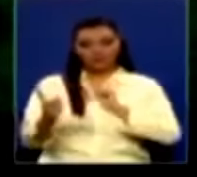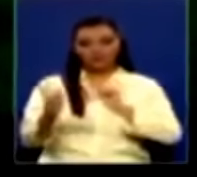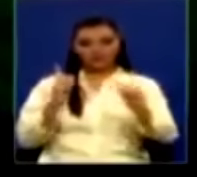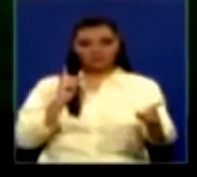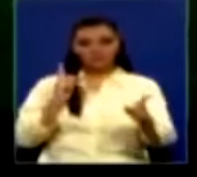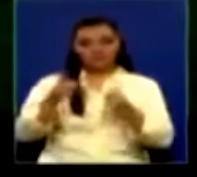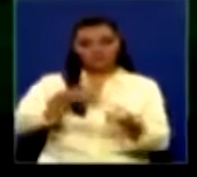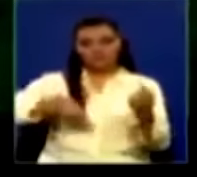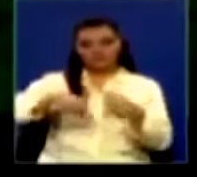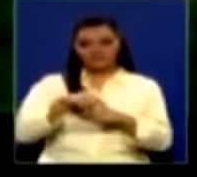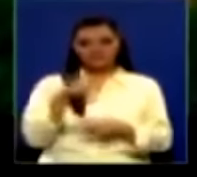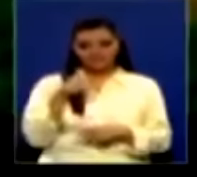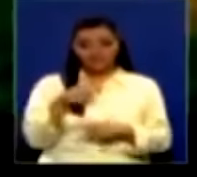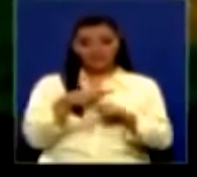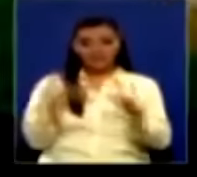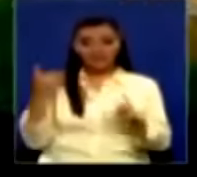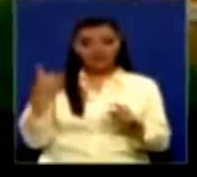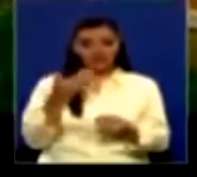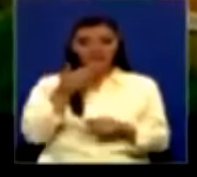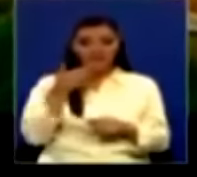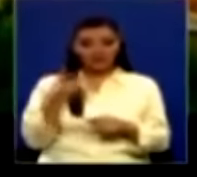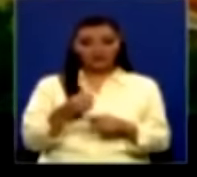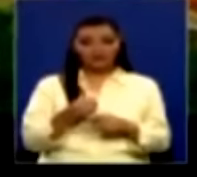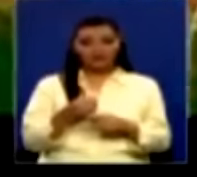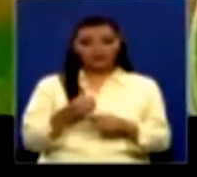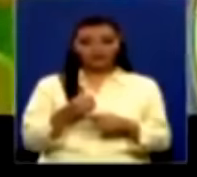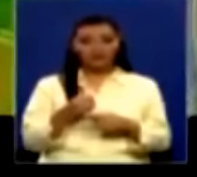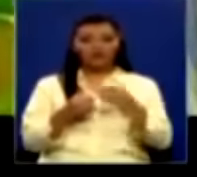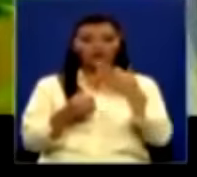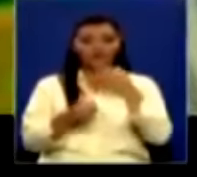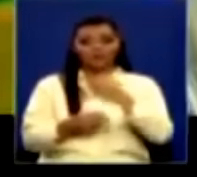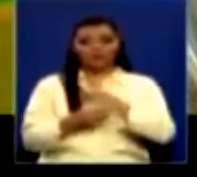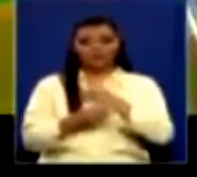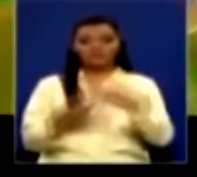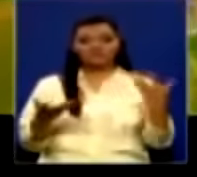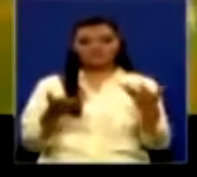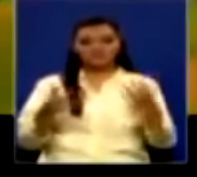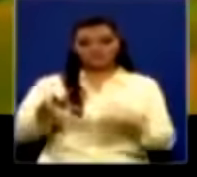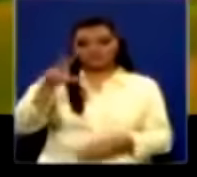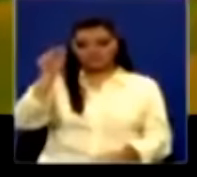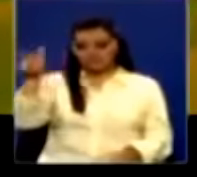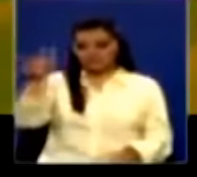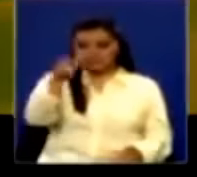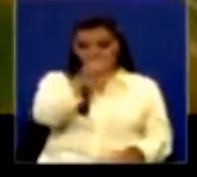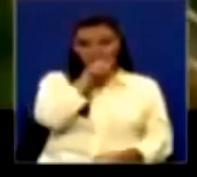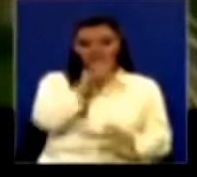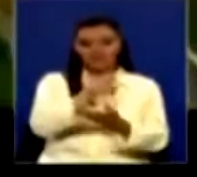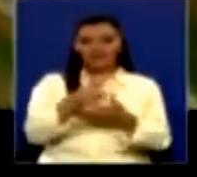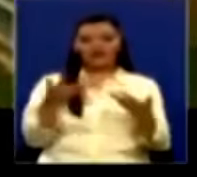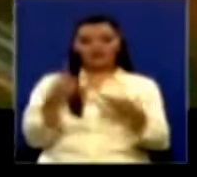de vuelta, etcétera. Para tener una mejor idea de la obra, estas son tomas reales, esto es lo que hicimos cuando